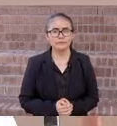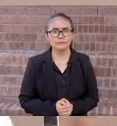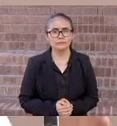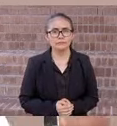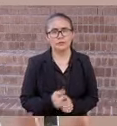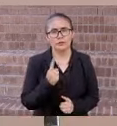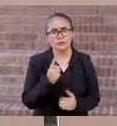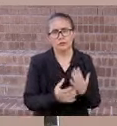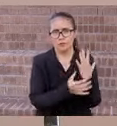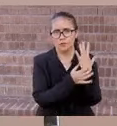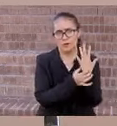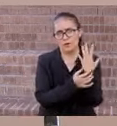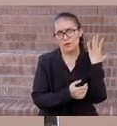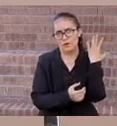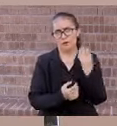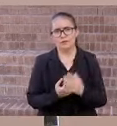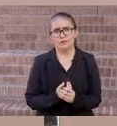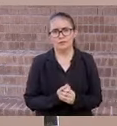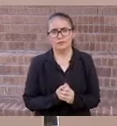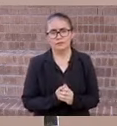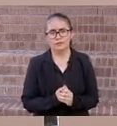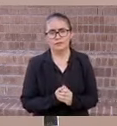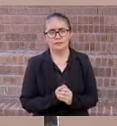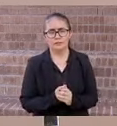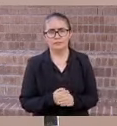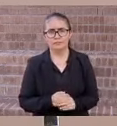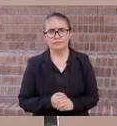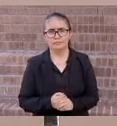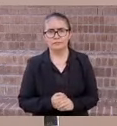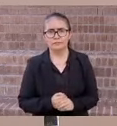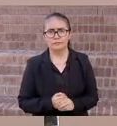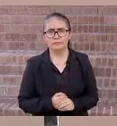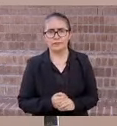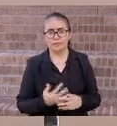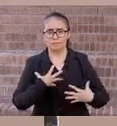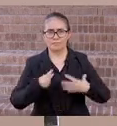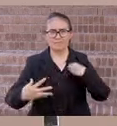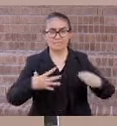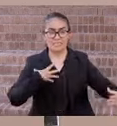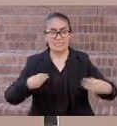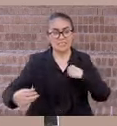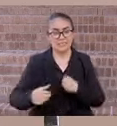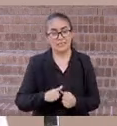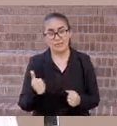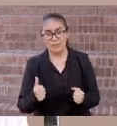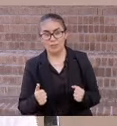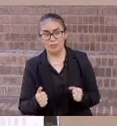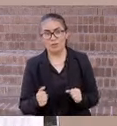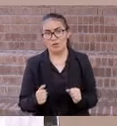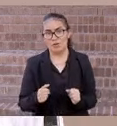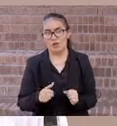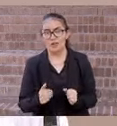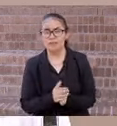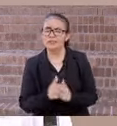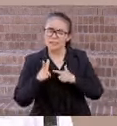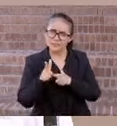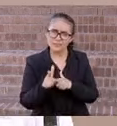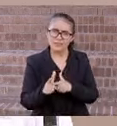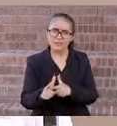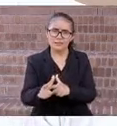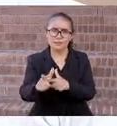mano estamos enfrentando la pandemia y con la otra mano seguimos